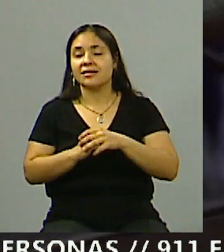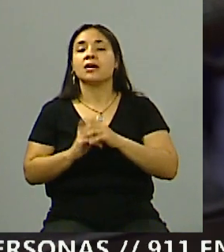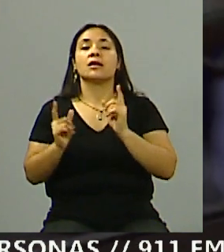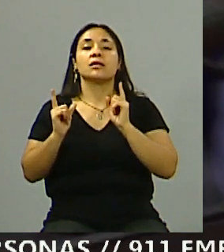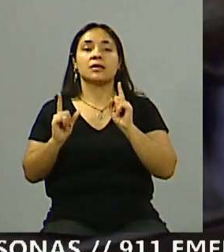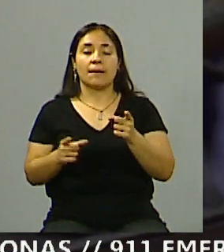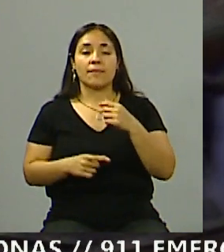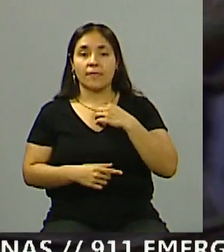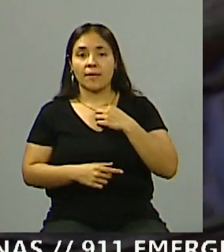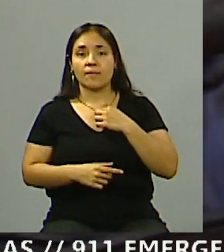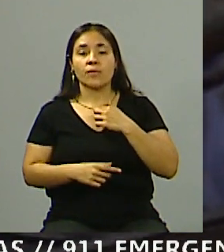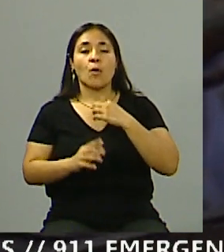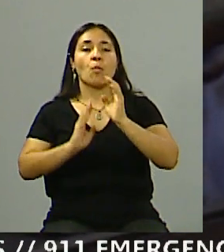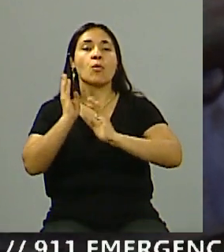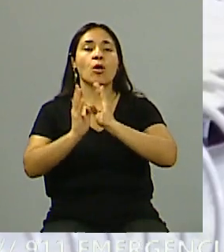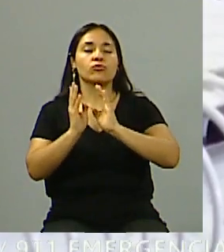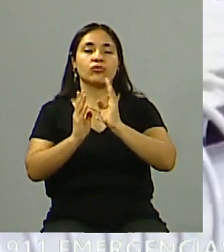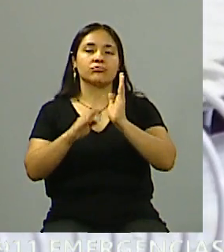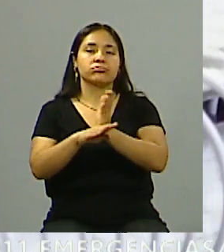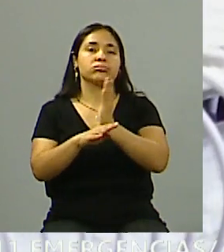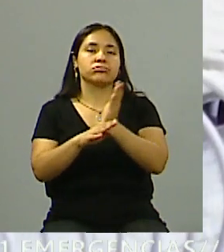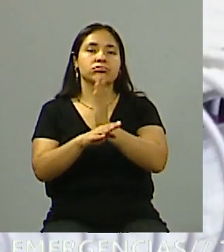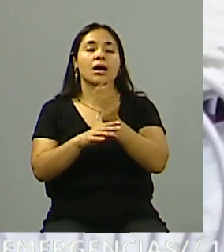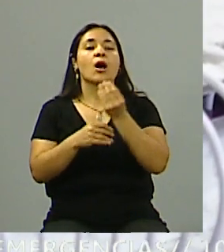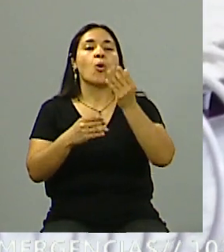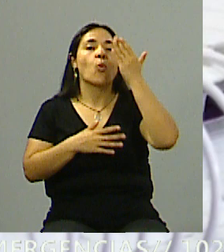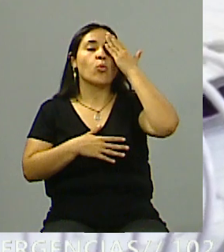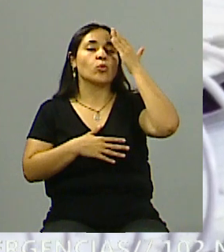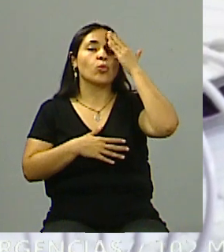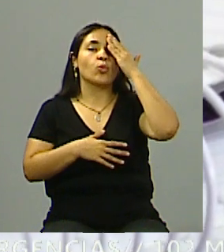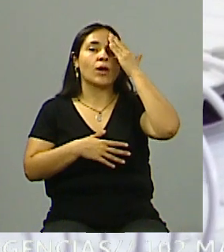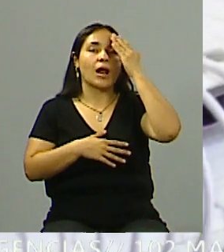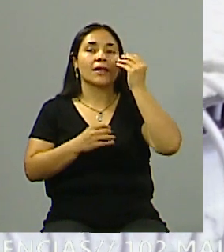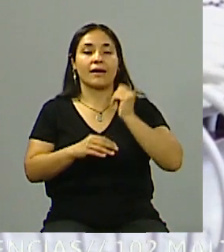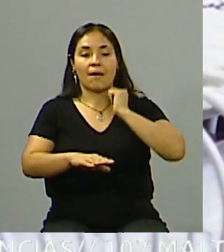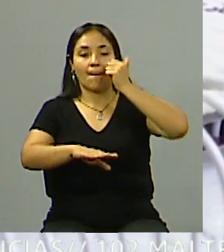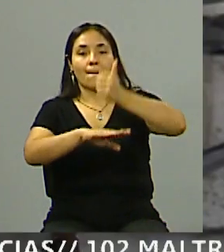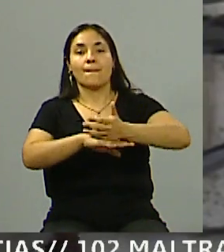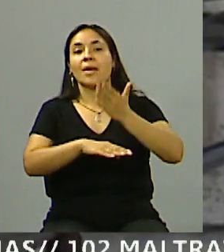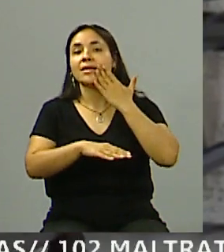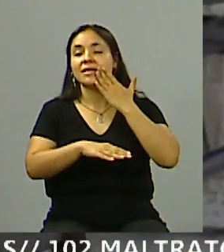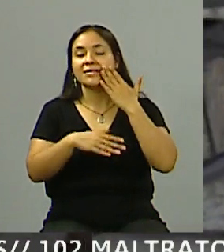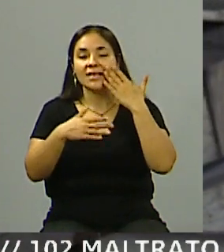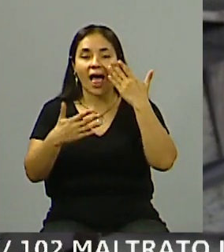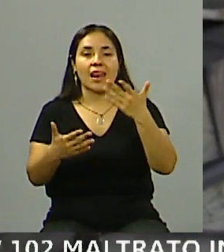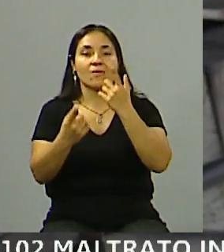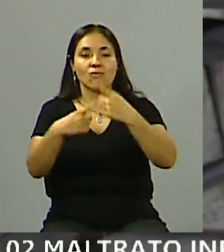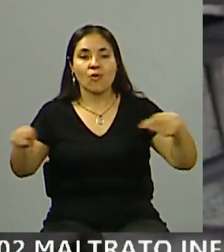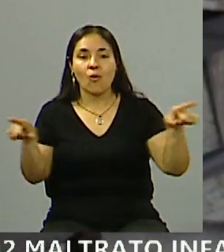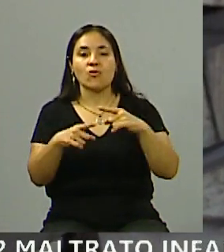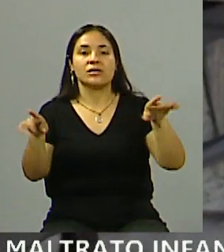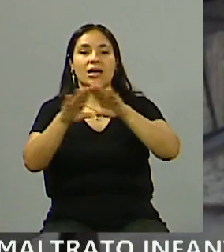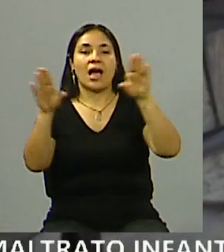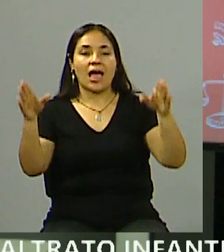muy fuerte en la producción cultural, sobre todo que tenía que ver con la presencialidad, es decir, música, artes